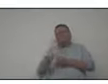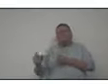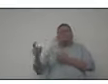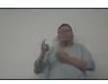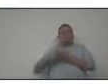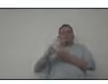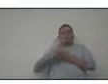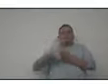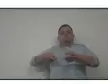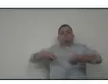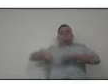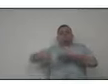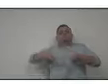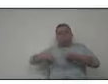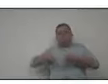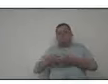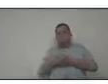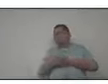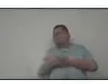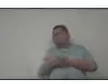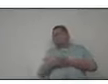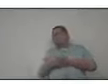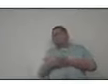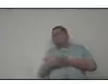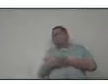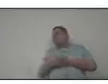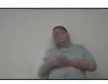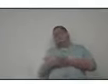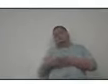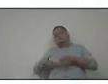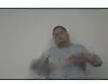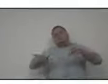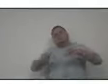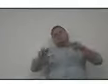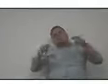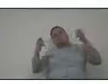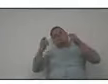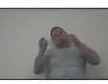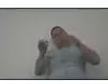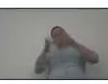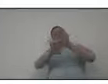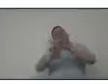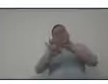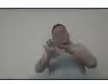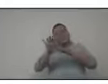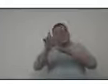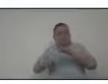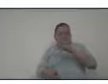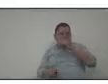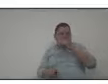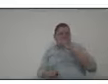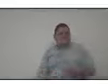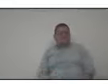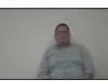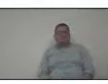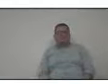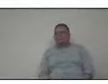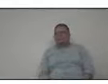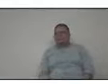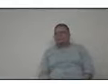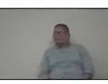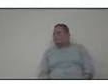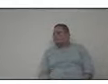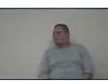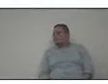usuarios controlados, con todas las actividades de promoción y prevención que se tienen que hacer. Sí,